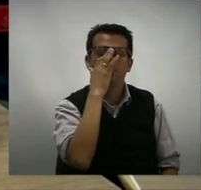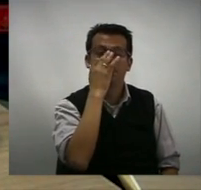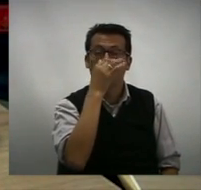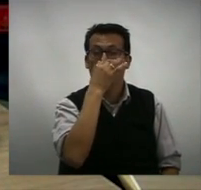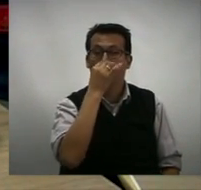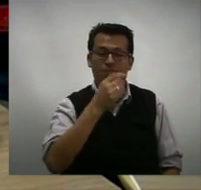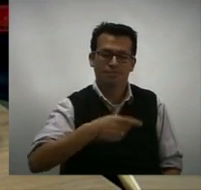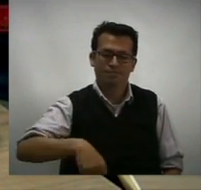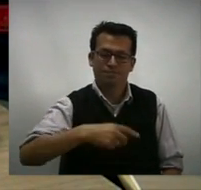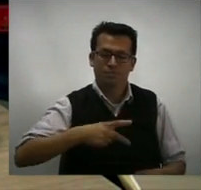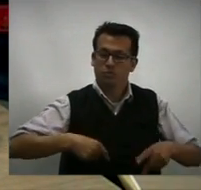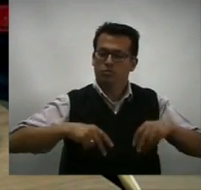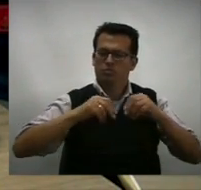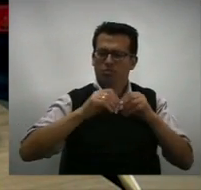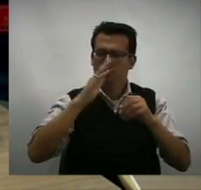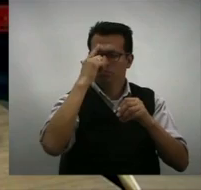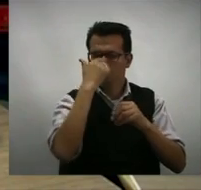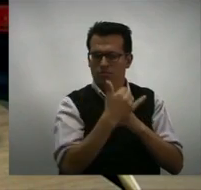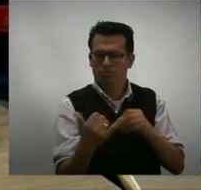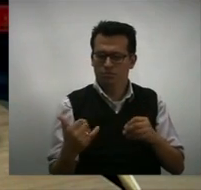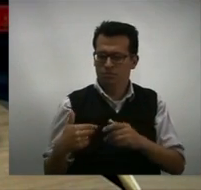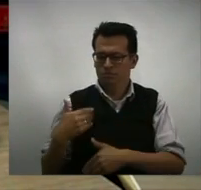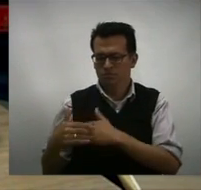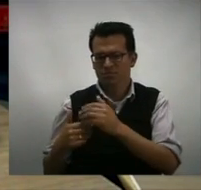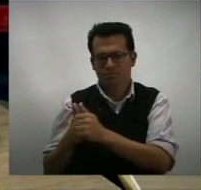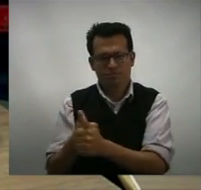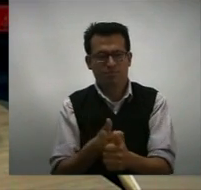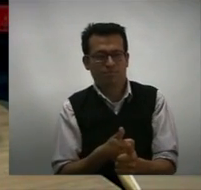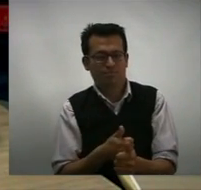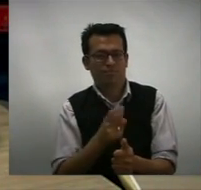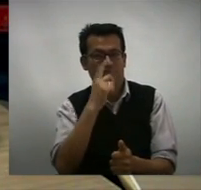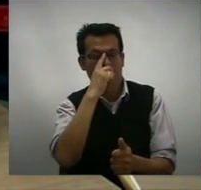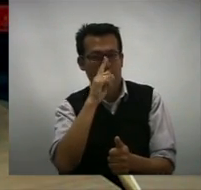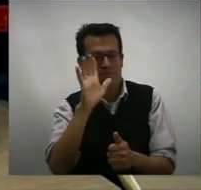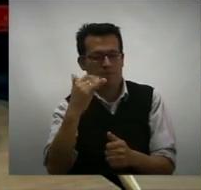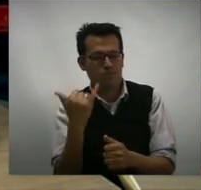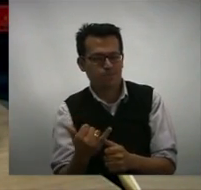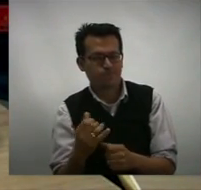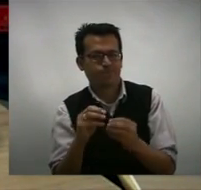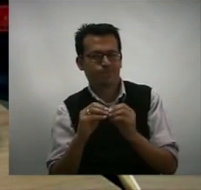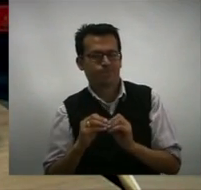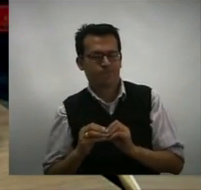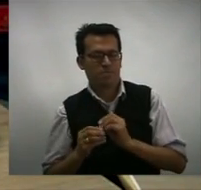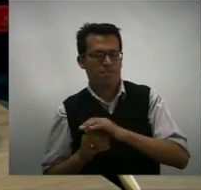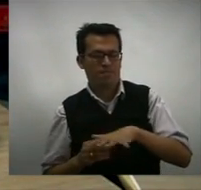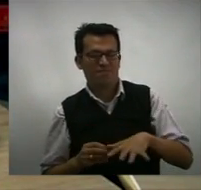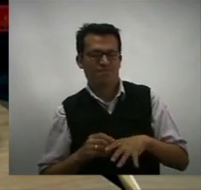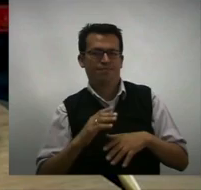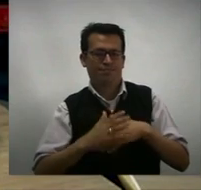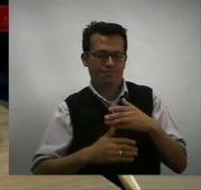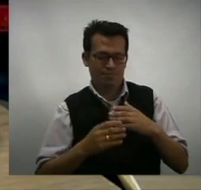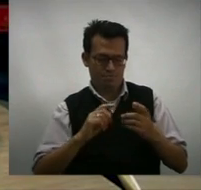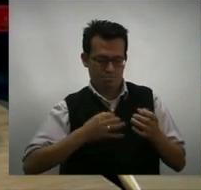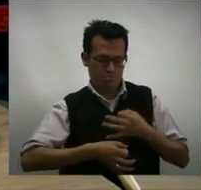socialización tecnológica despiertan en el ser humano la necesidad de ensueño tecnológico, aparatos electrónicos que sustituyen la fatiga muscular